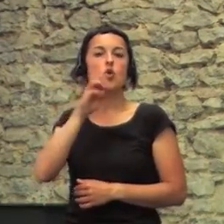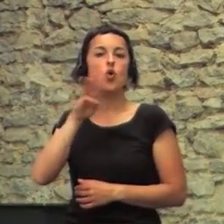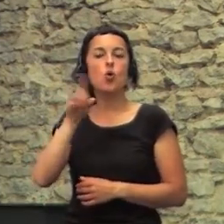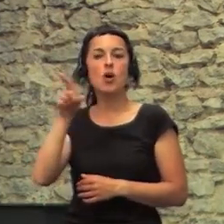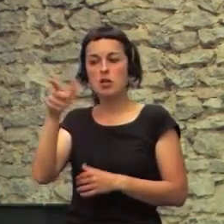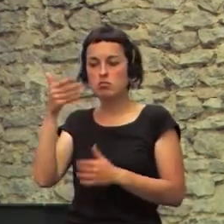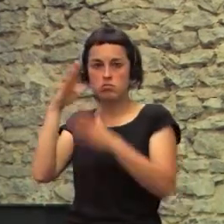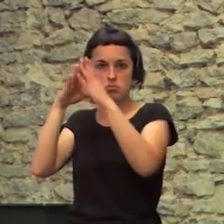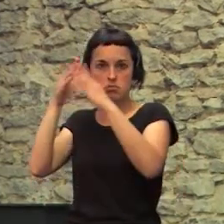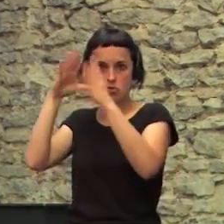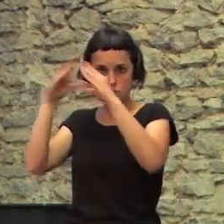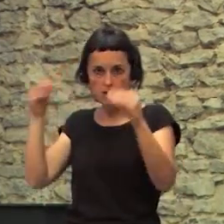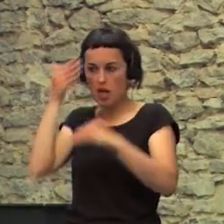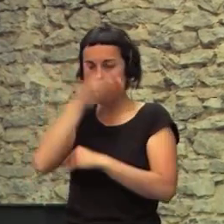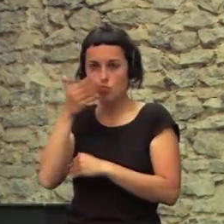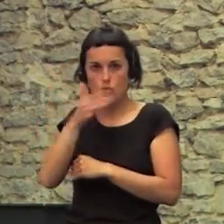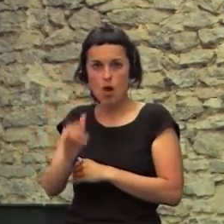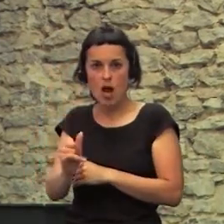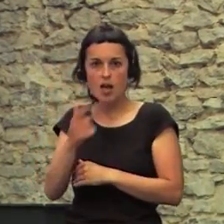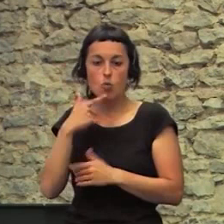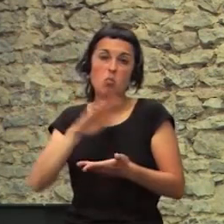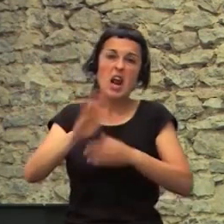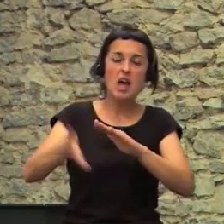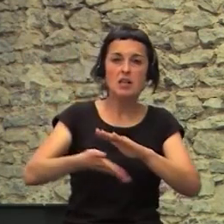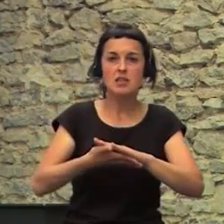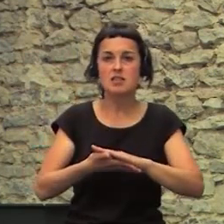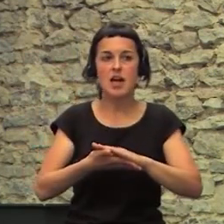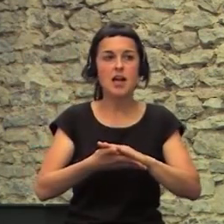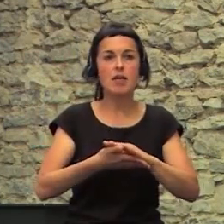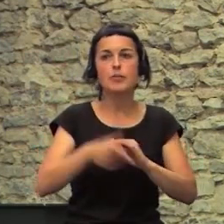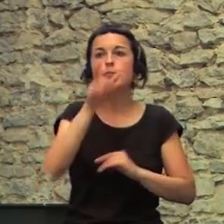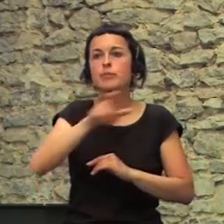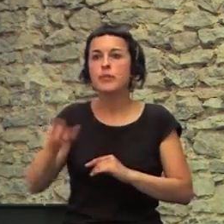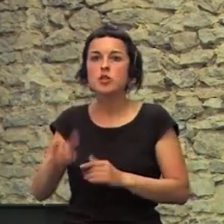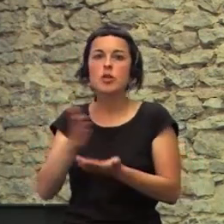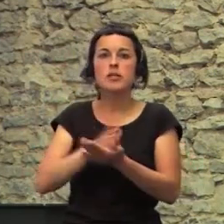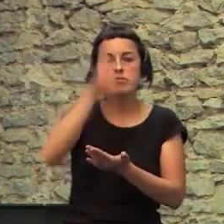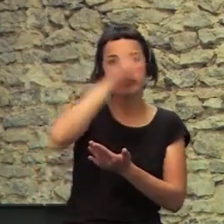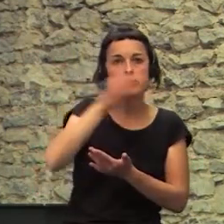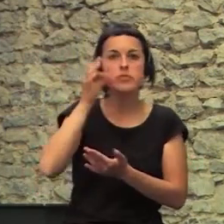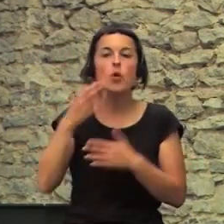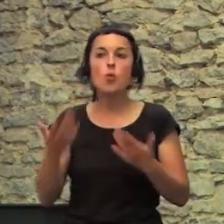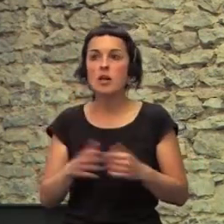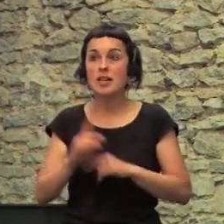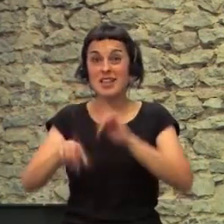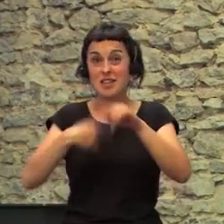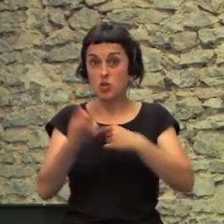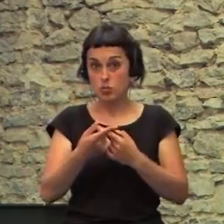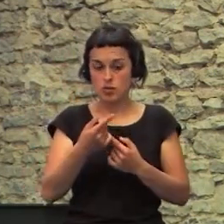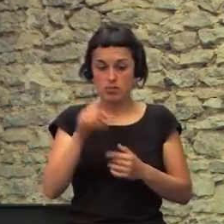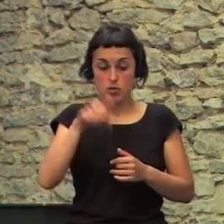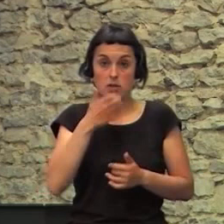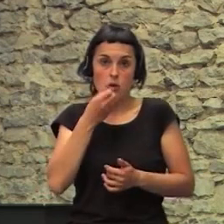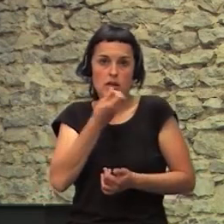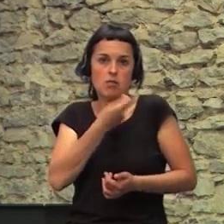registrar a todas las personas con intersexualidades. Y luego, si no están coordinados los hospitales para un montón de cosas dentro de nuestra